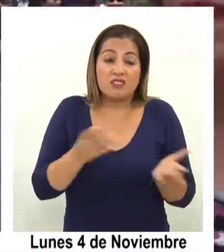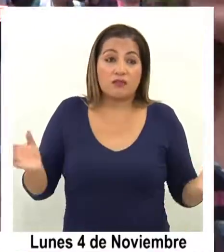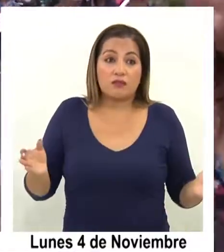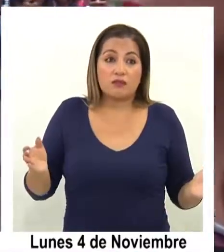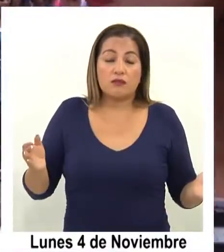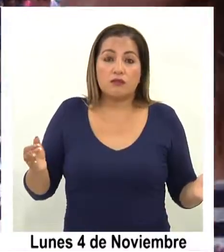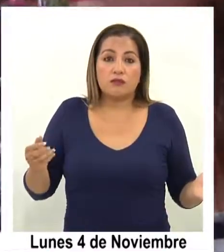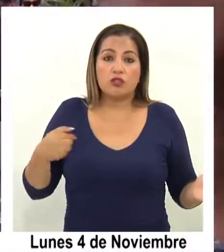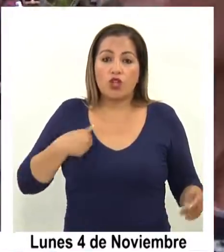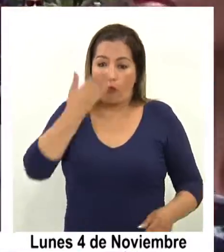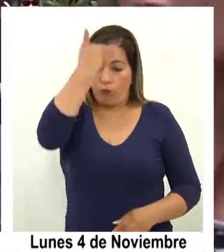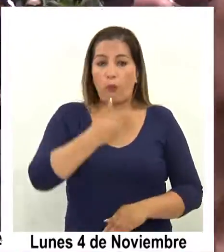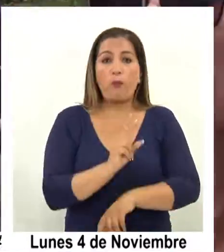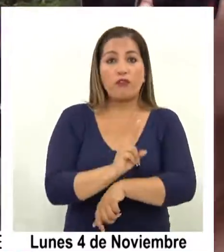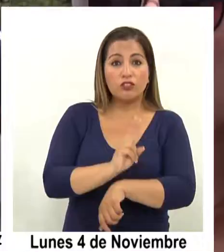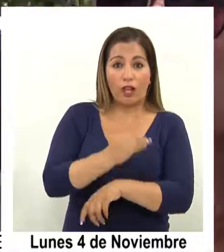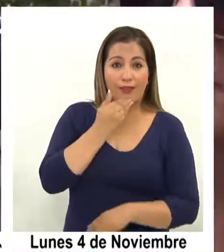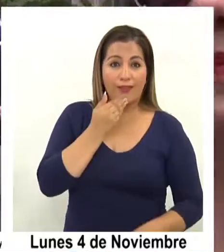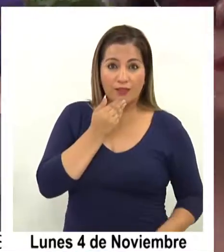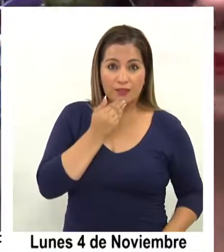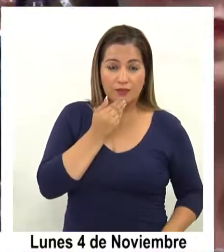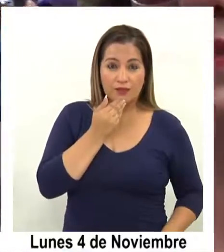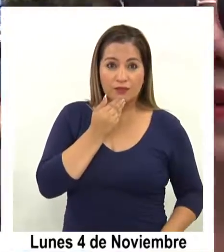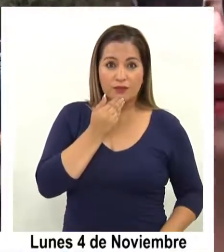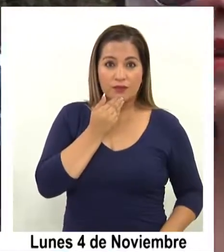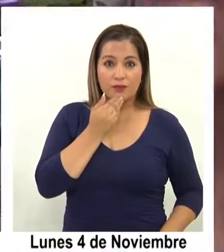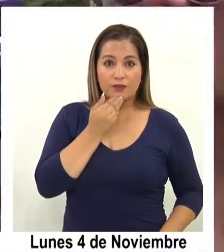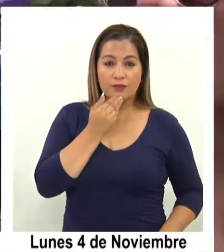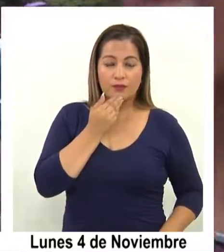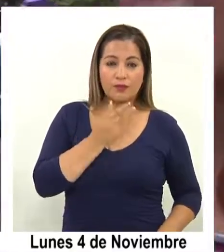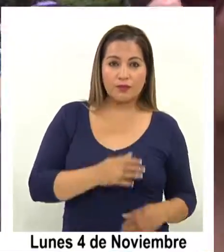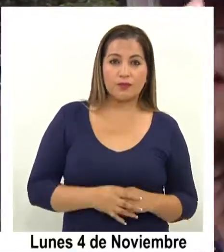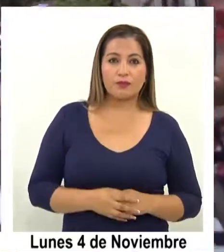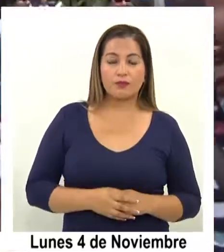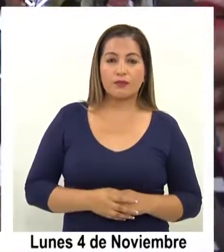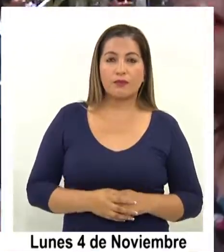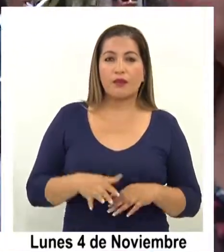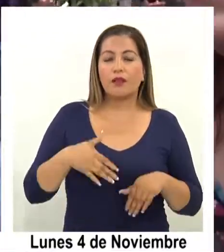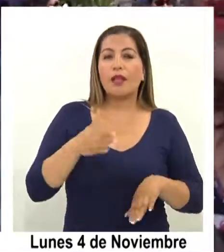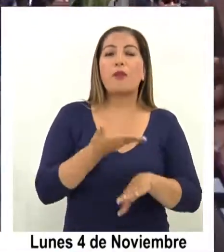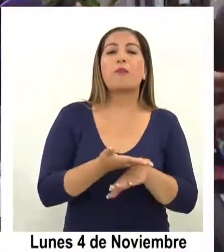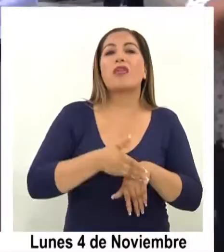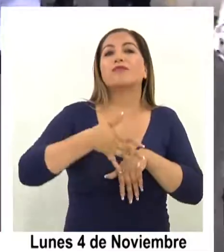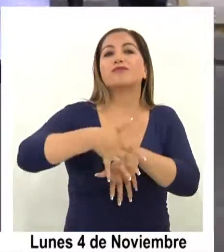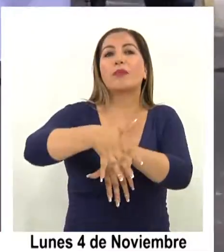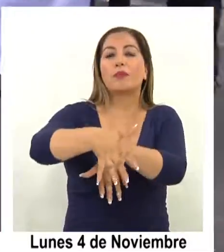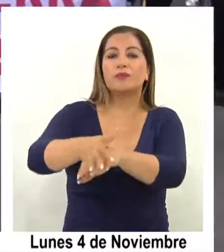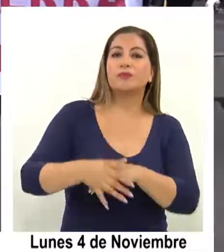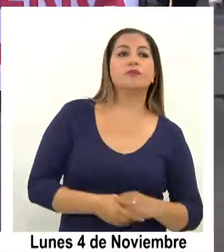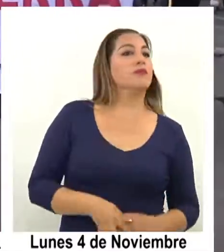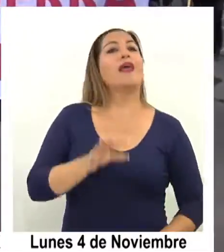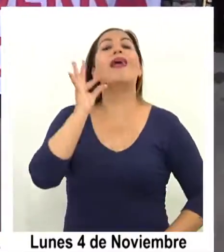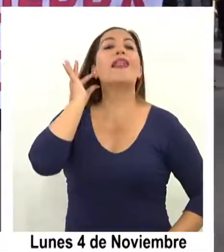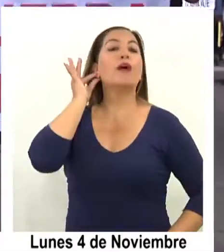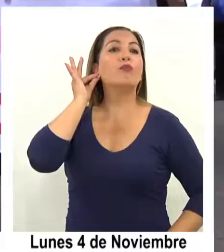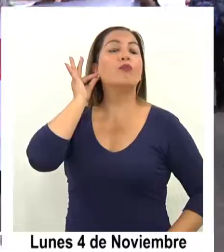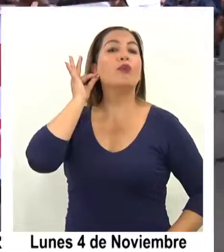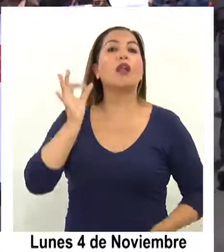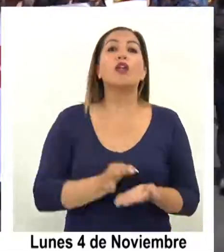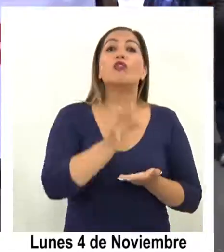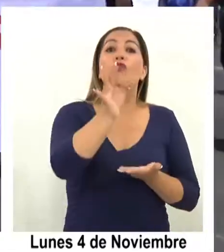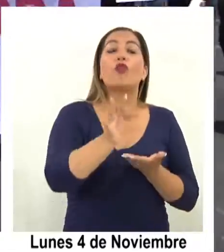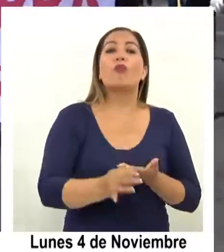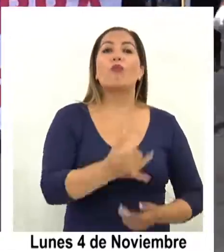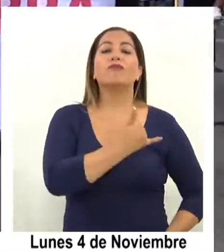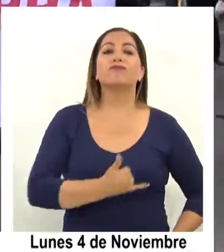En mi caso soy profesor, pero también venimos a apoyar las demandas de toda la gente. Las mujeres de los pueblos